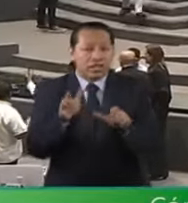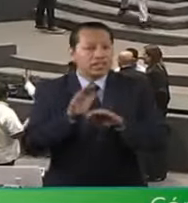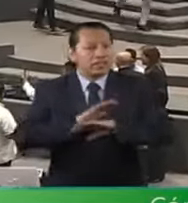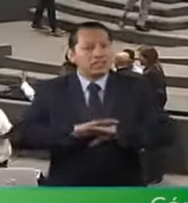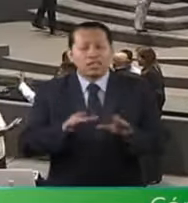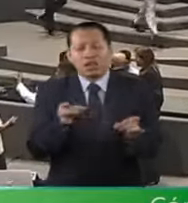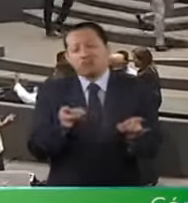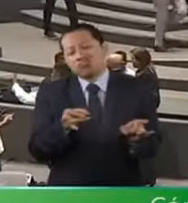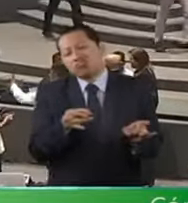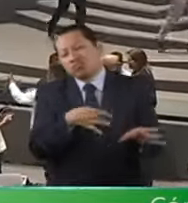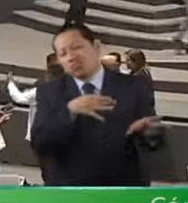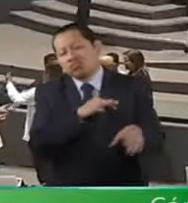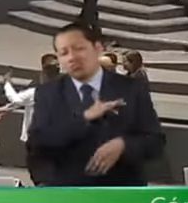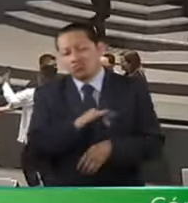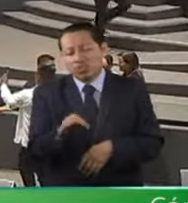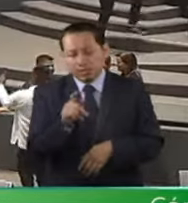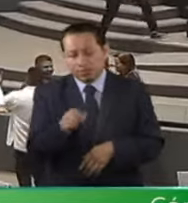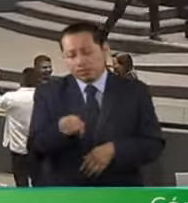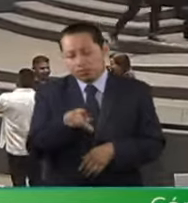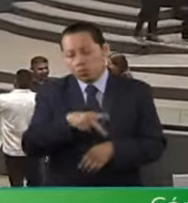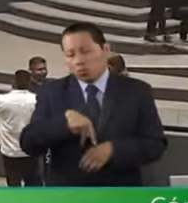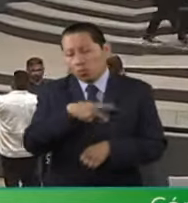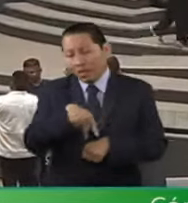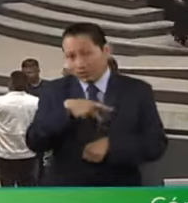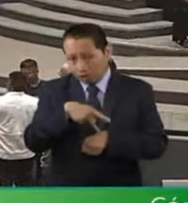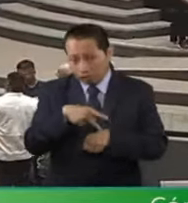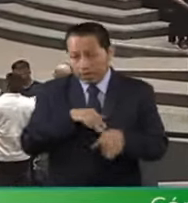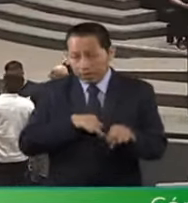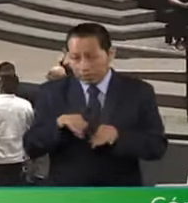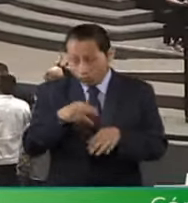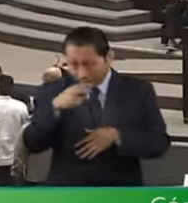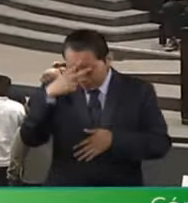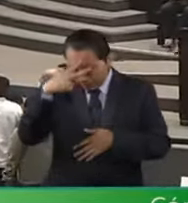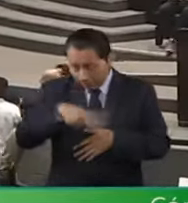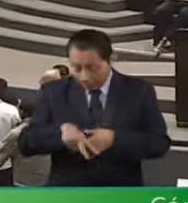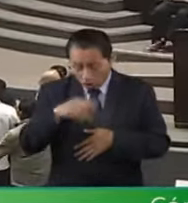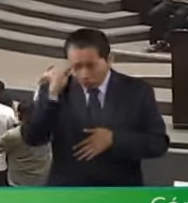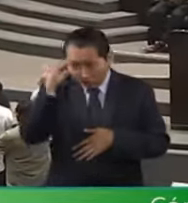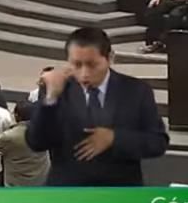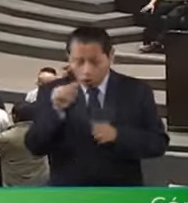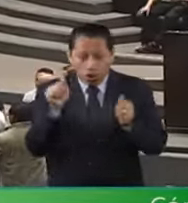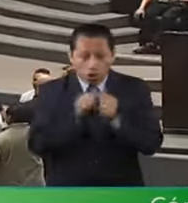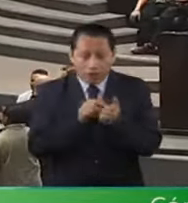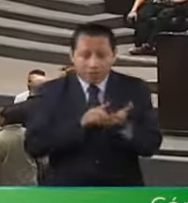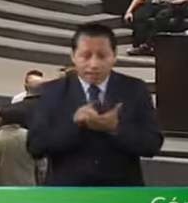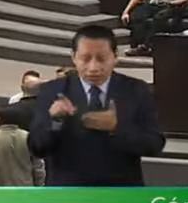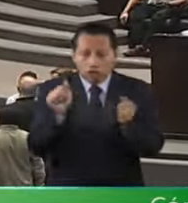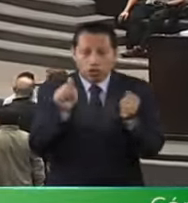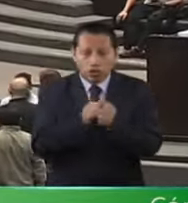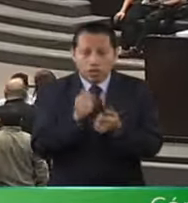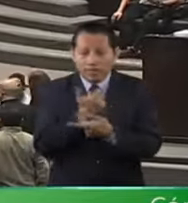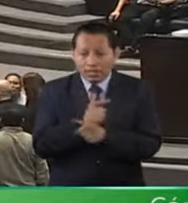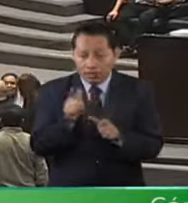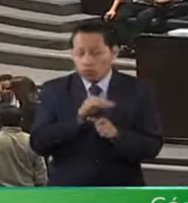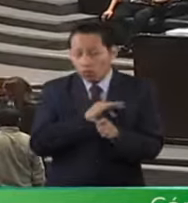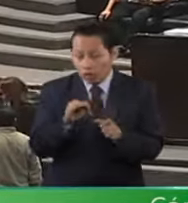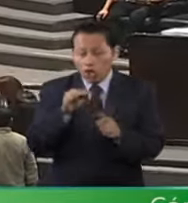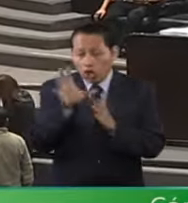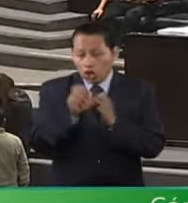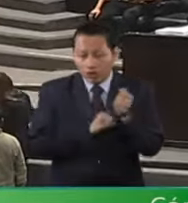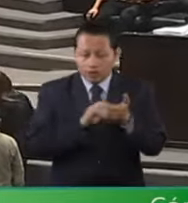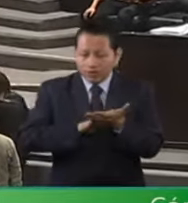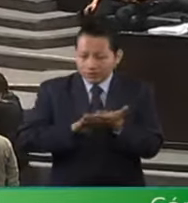habían desplazado de sus puestos de trabajo. Ese México de terror, con derechos y libertades que se borran de la